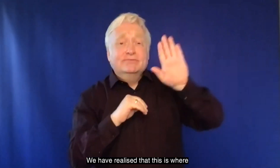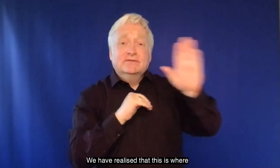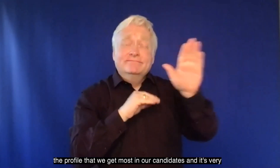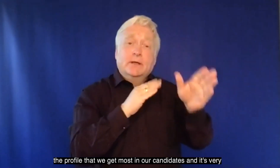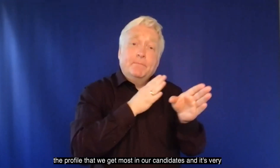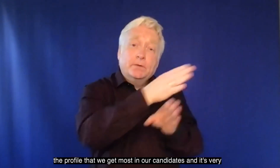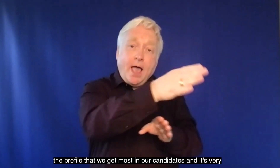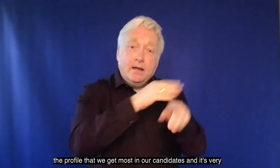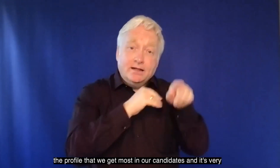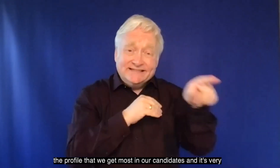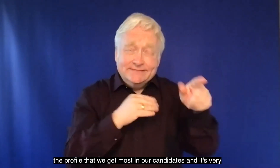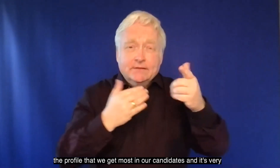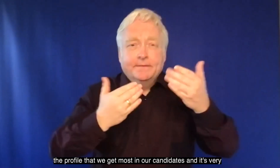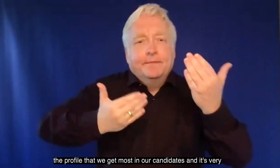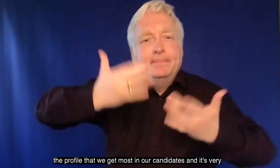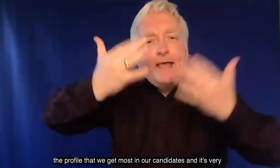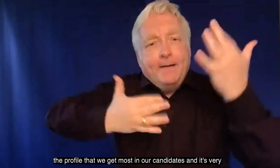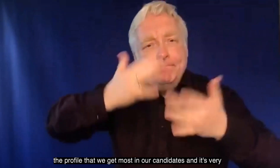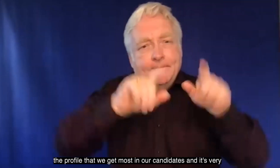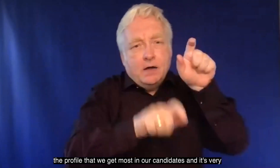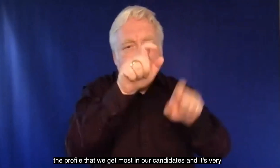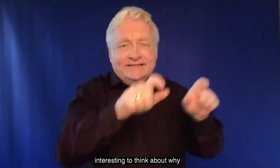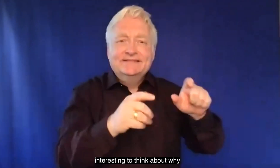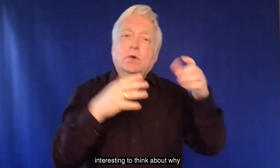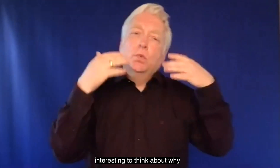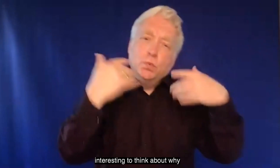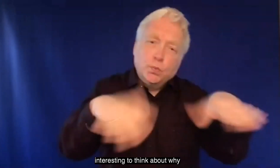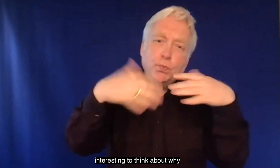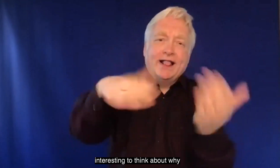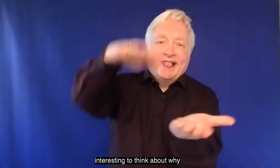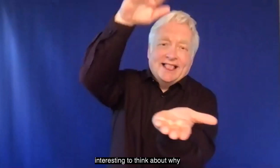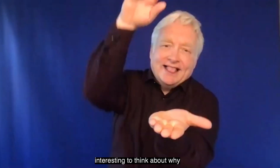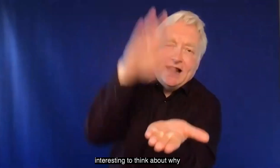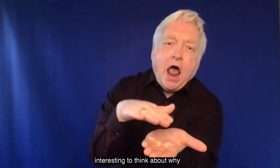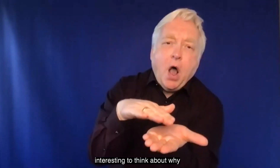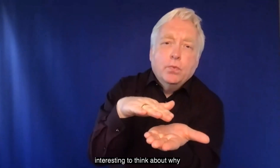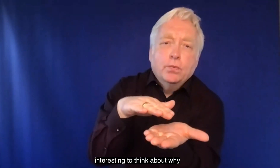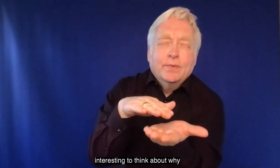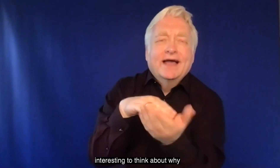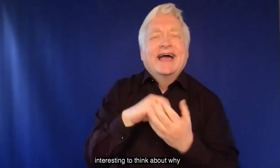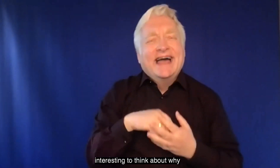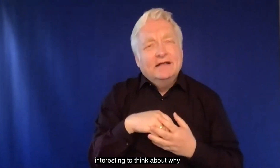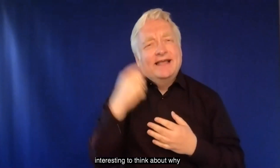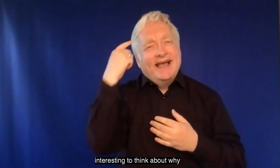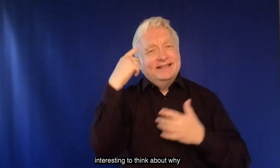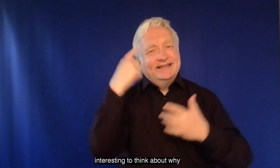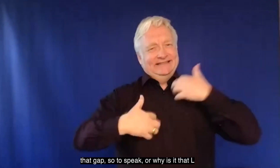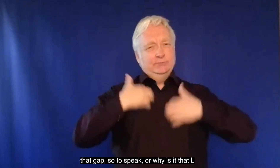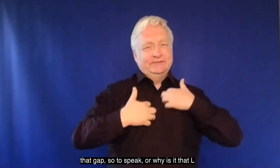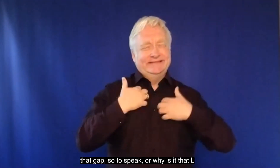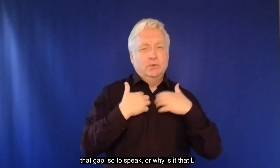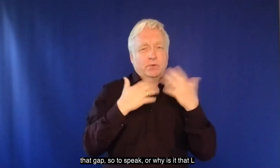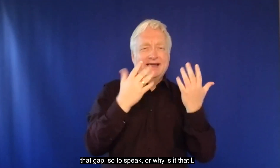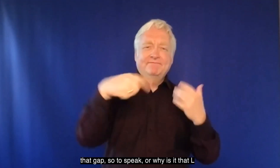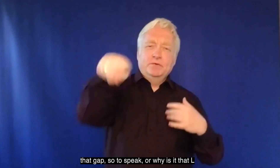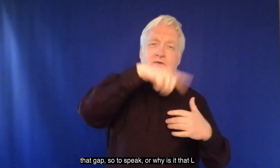también sobre el por qué esa carencia o esa subrepresentación del perfil de L1-M1,